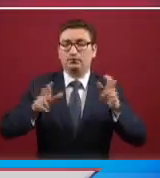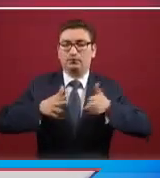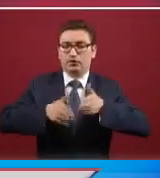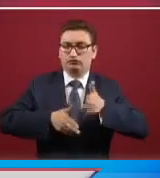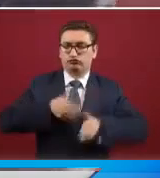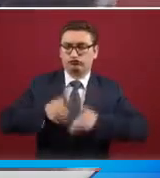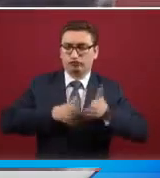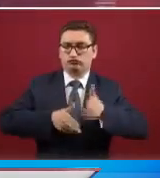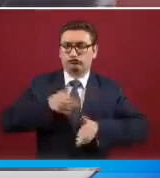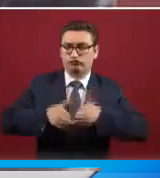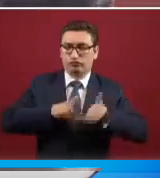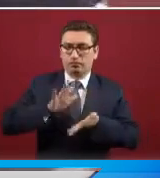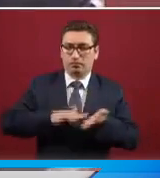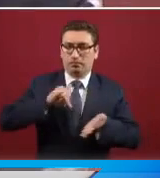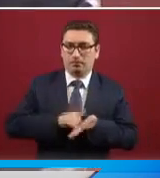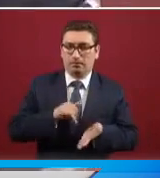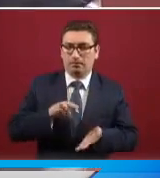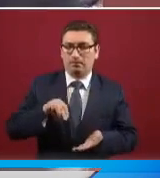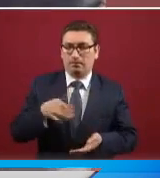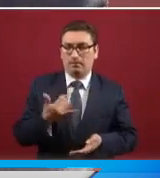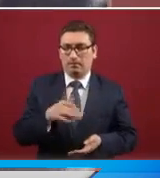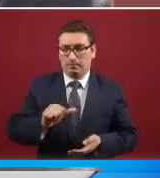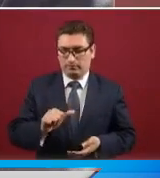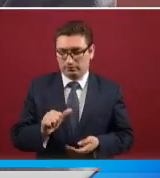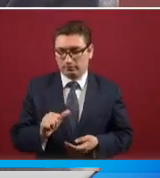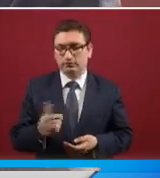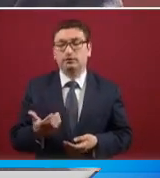Sabotaje legal. Vamos a enfrentar